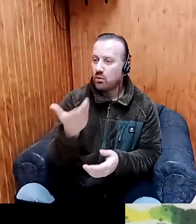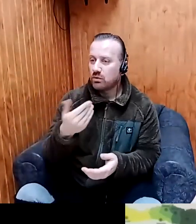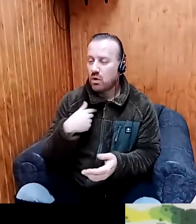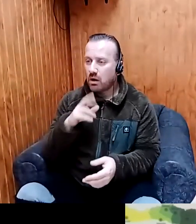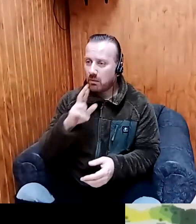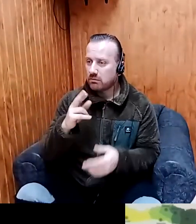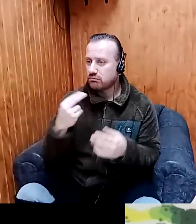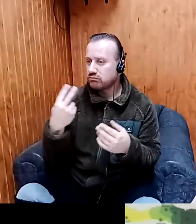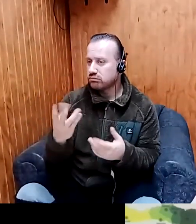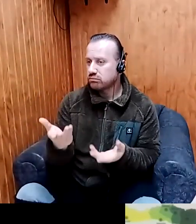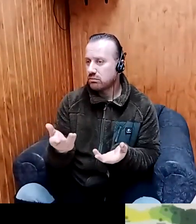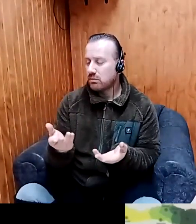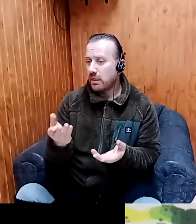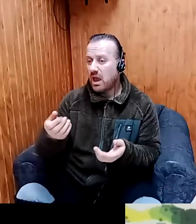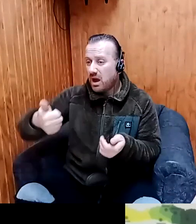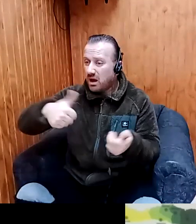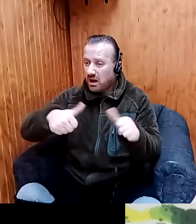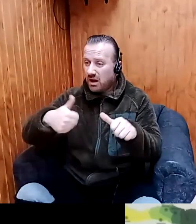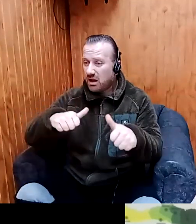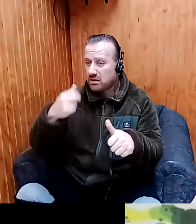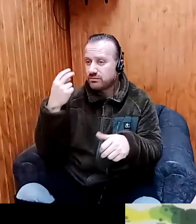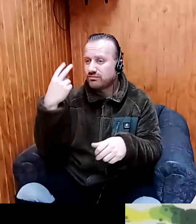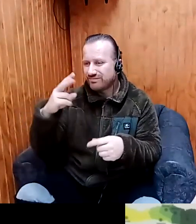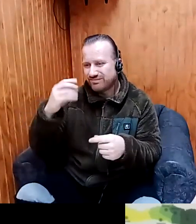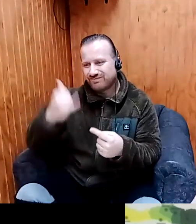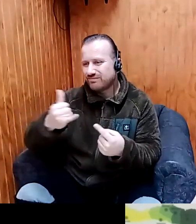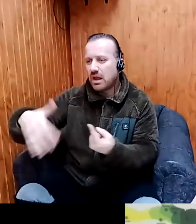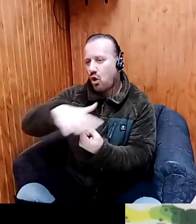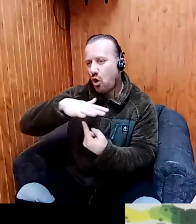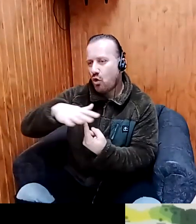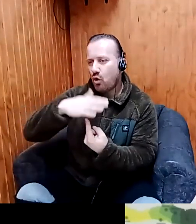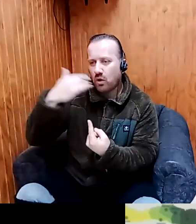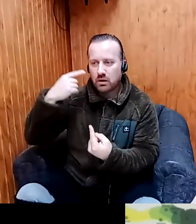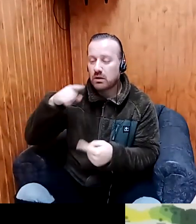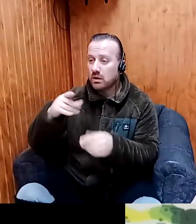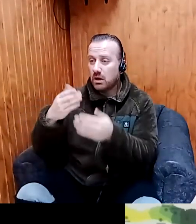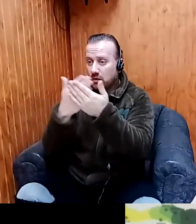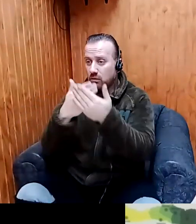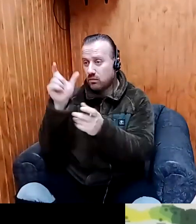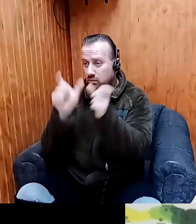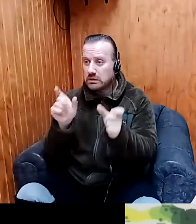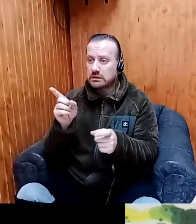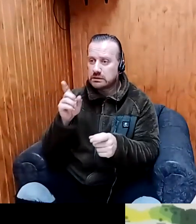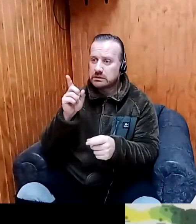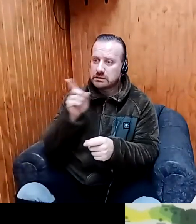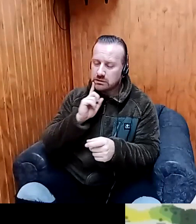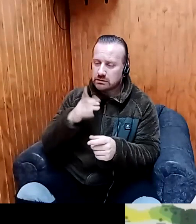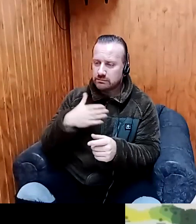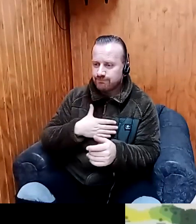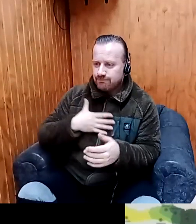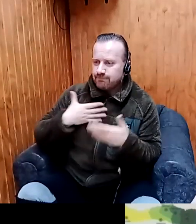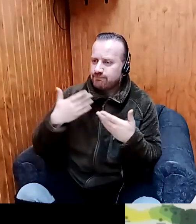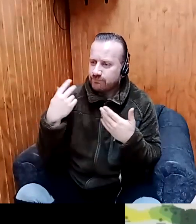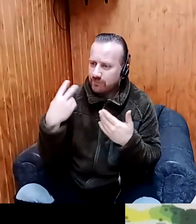sería, la ciencia tiene que ser en contexto, eso para empezar. O sea, los alumnos tienen que darle un sentido. Es decir,